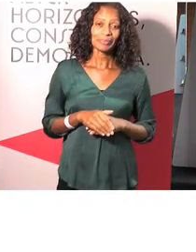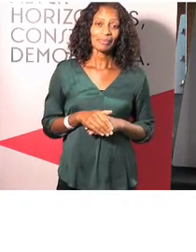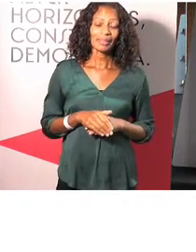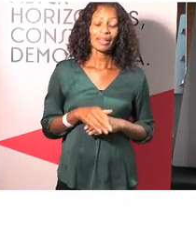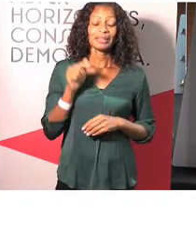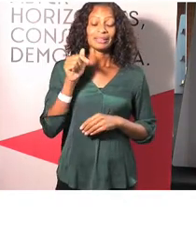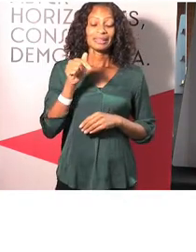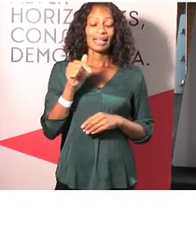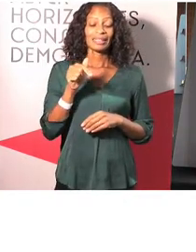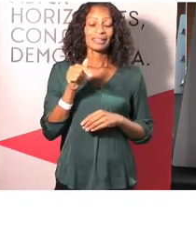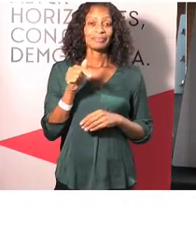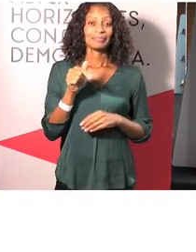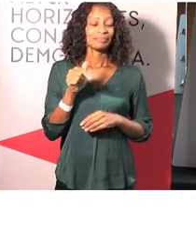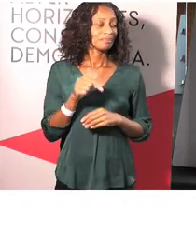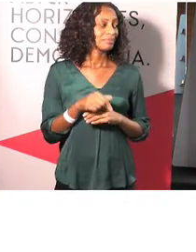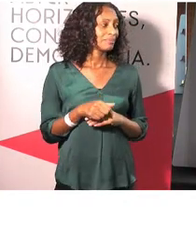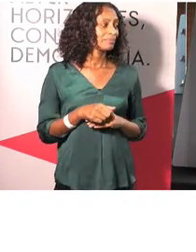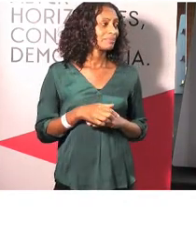aquí,